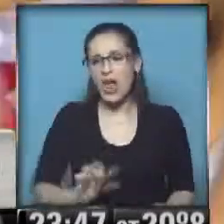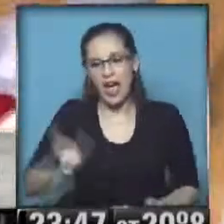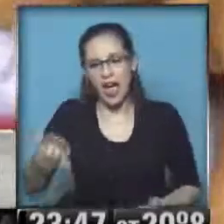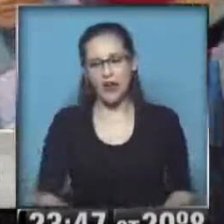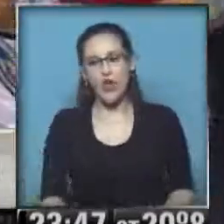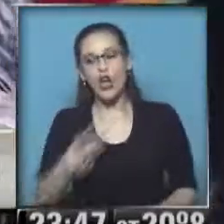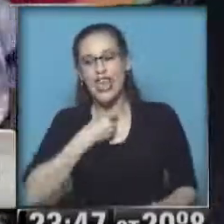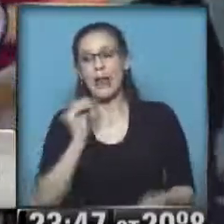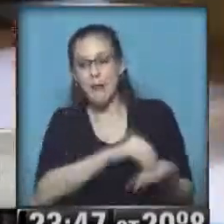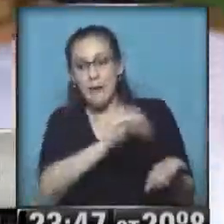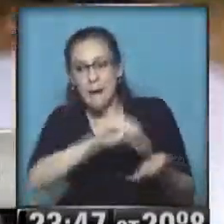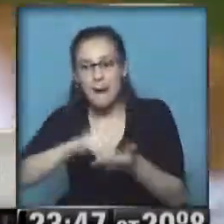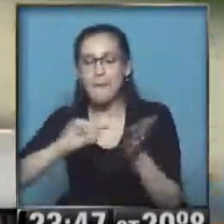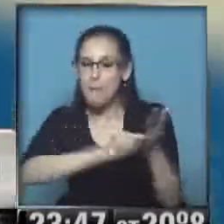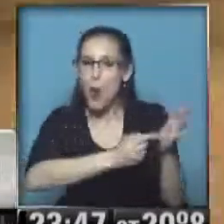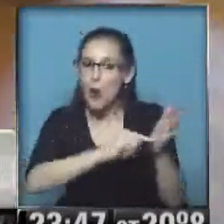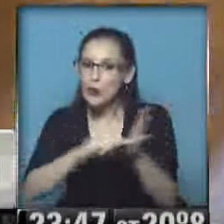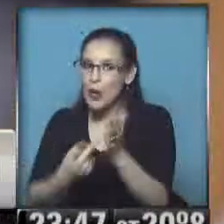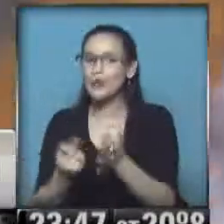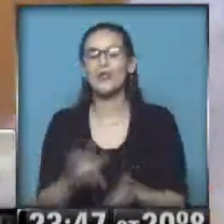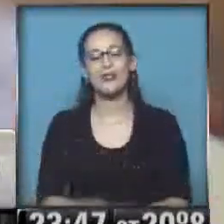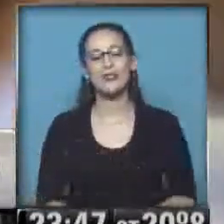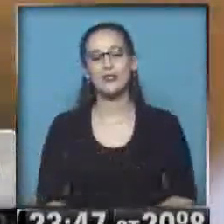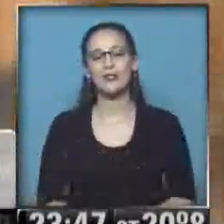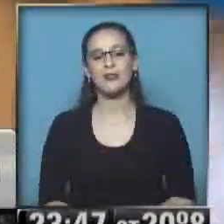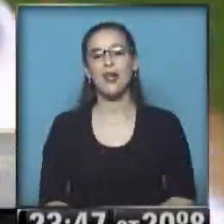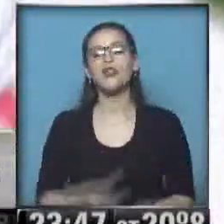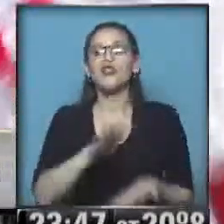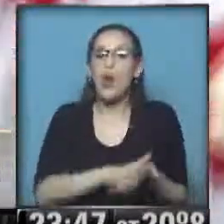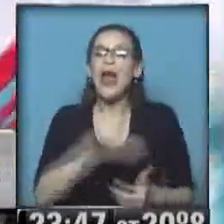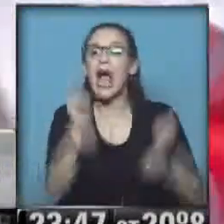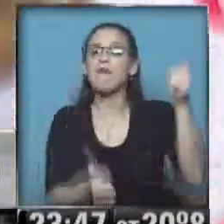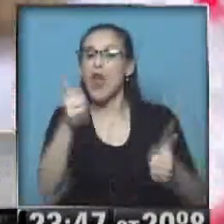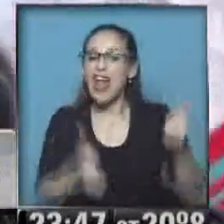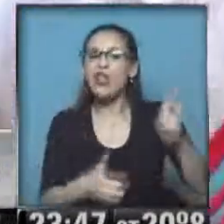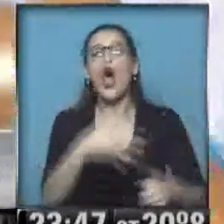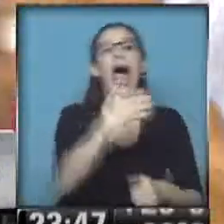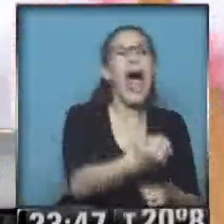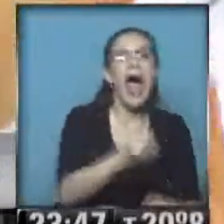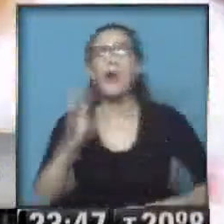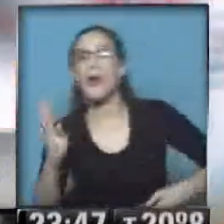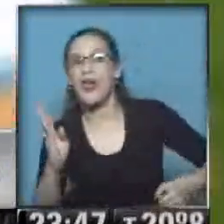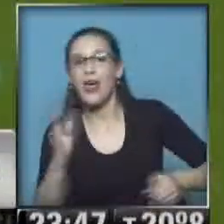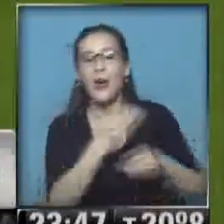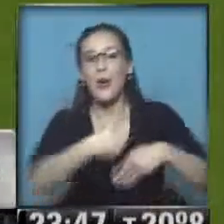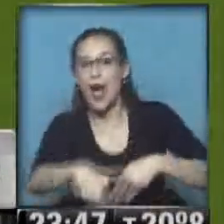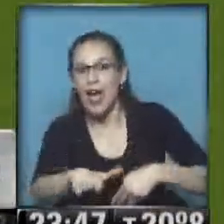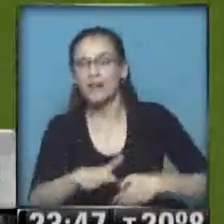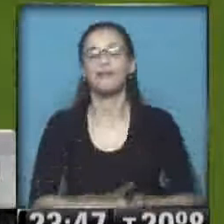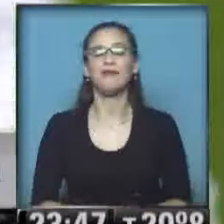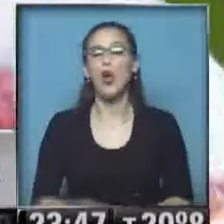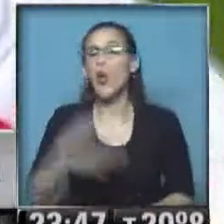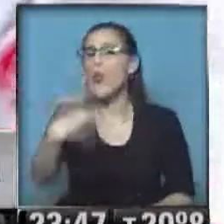sumar puntos y en la definición de este campeonato, que, insisto, es de transición en la primera división del fútbol argentino. No fue el único